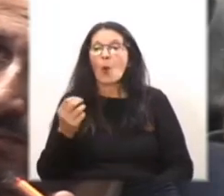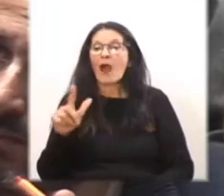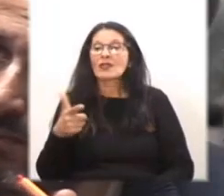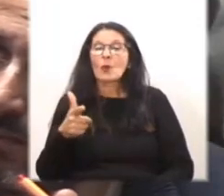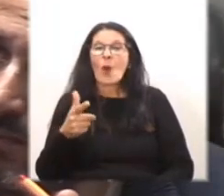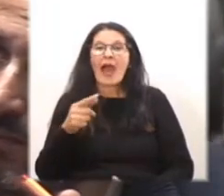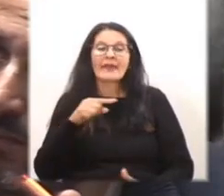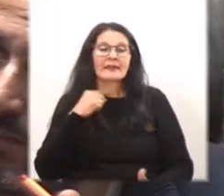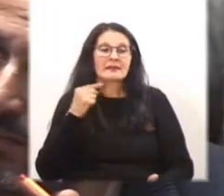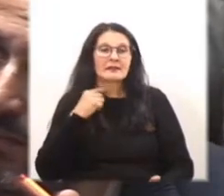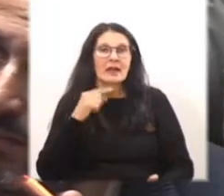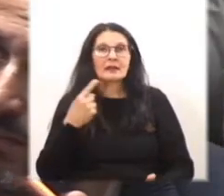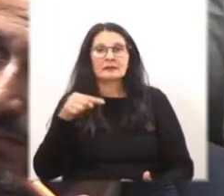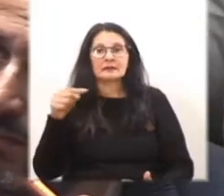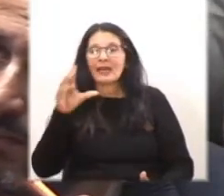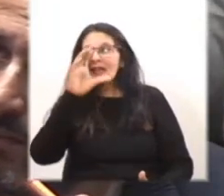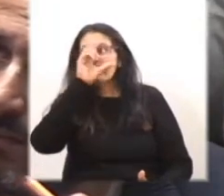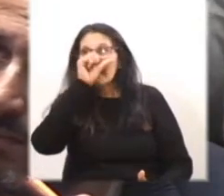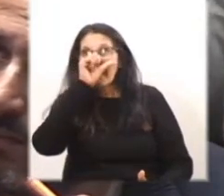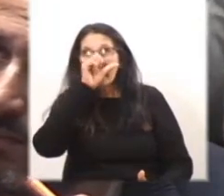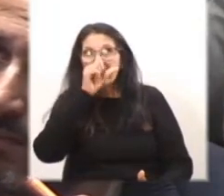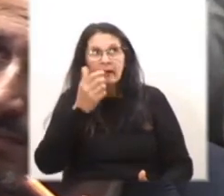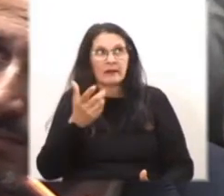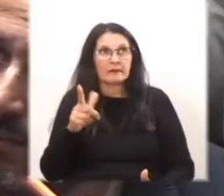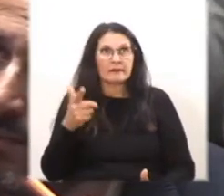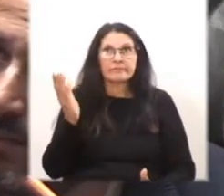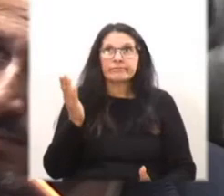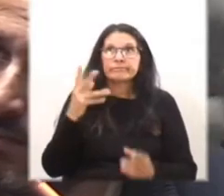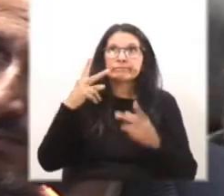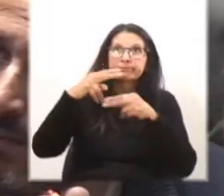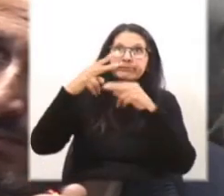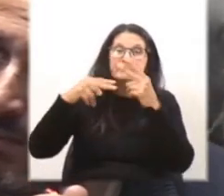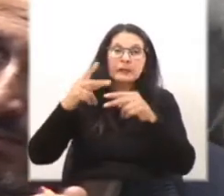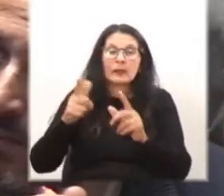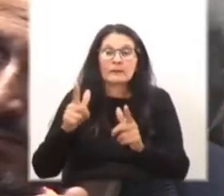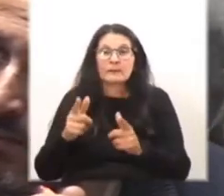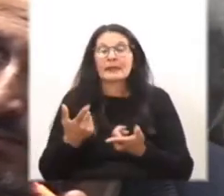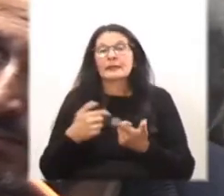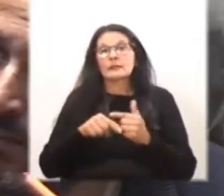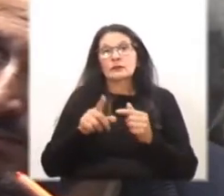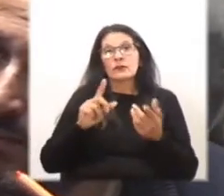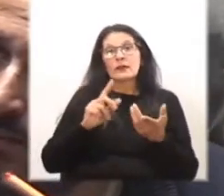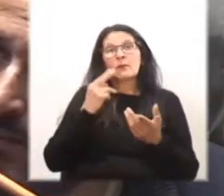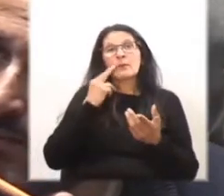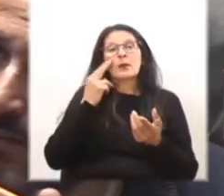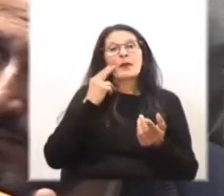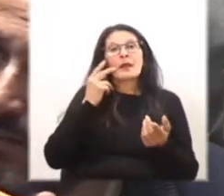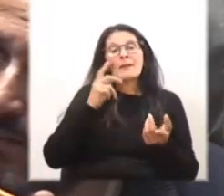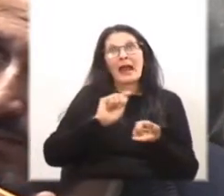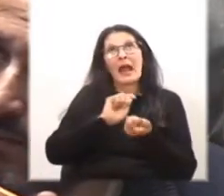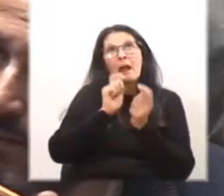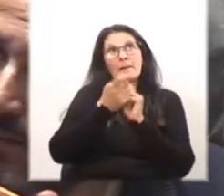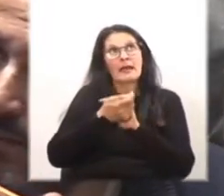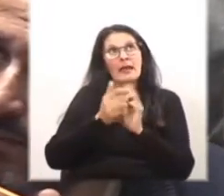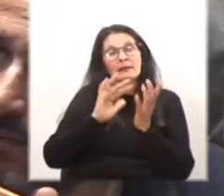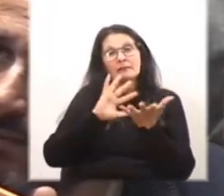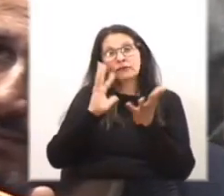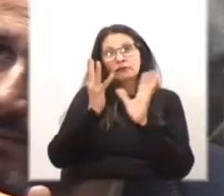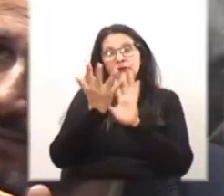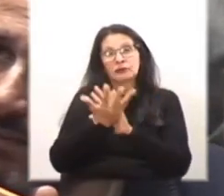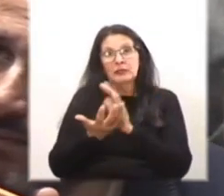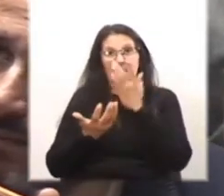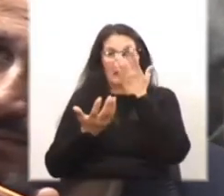naranja llega a guarismo cerca del 20%. Con el problema de la diferencia cambiaria, que se ha hecho poco y nada